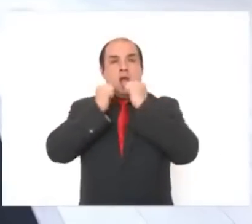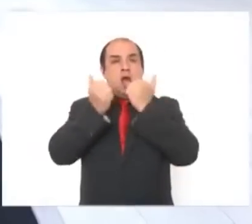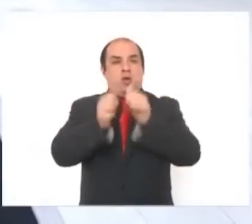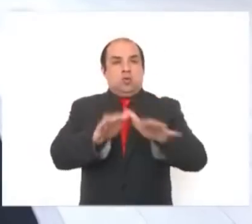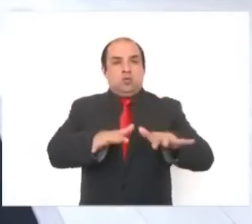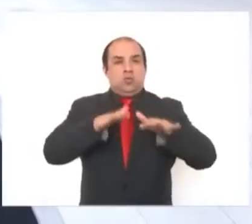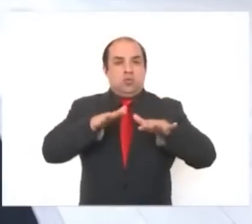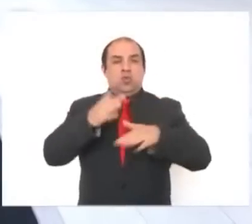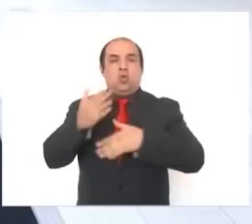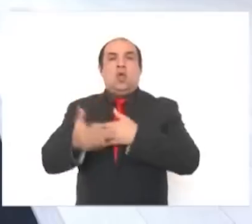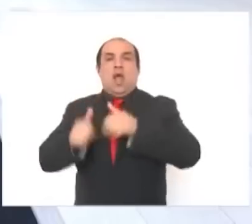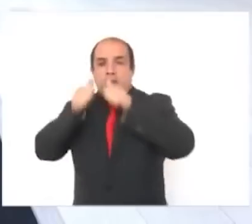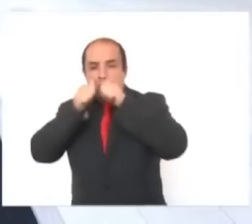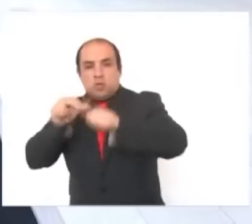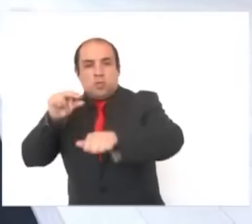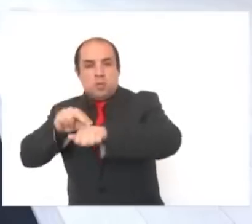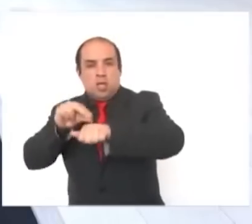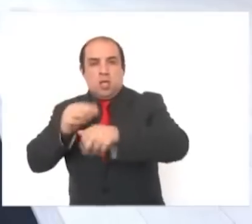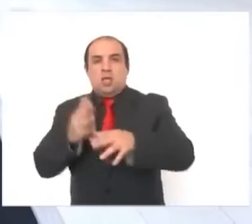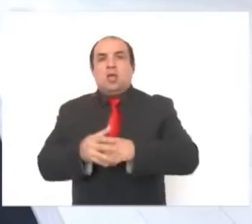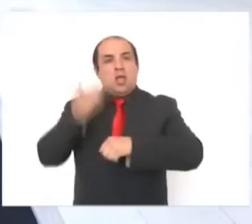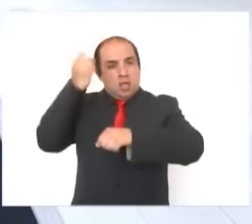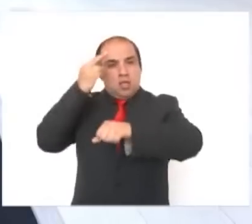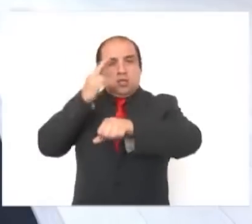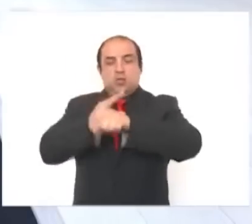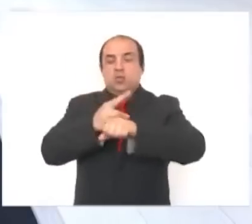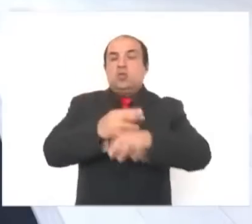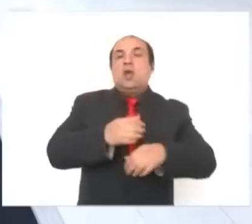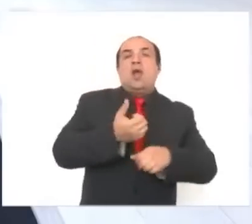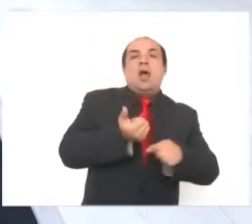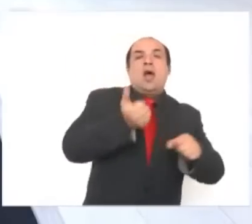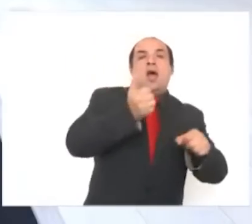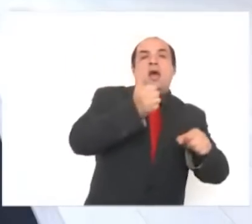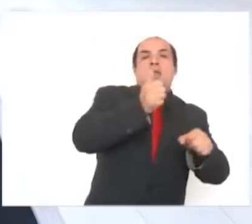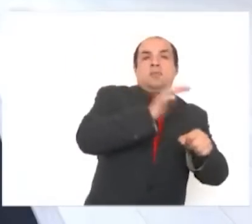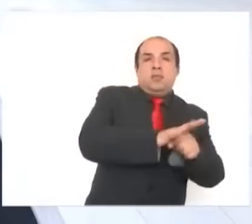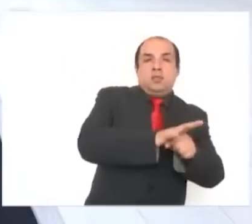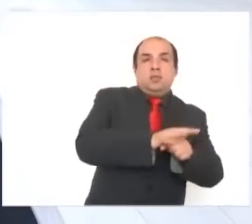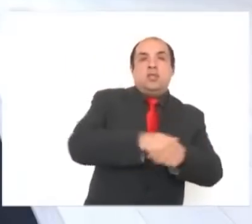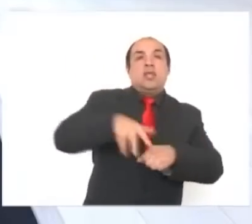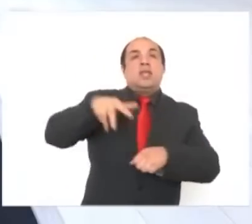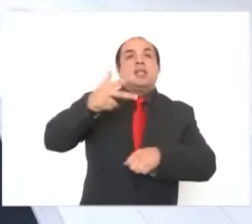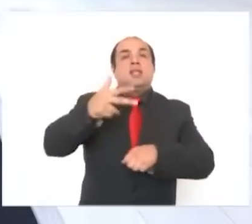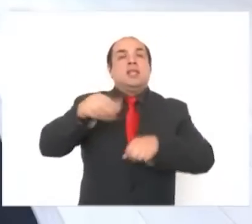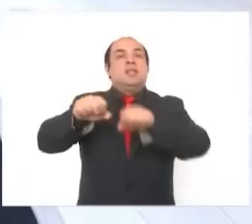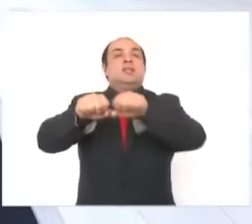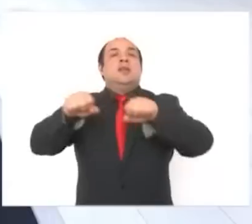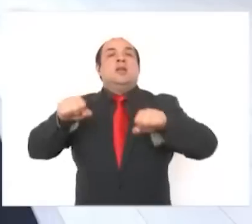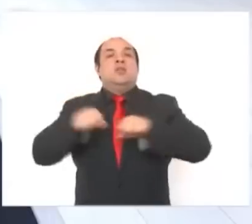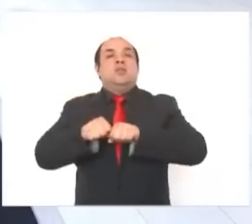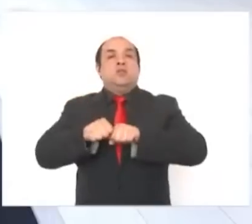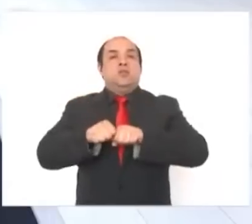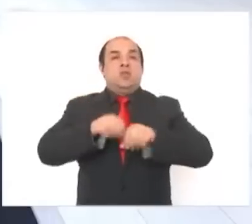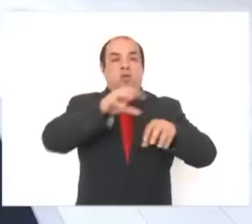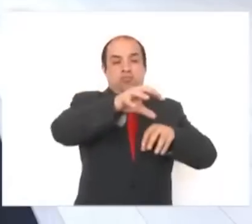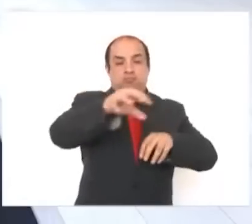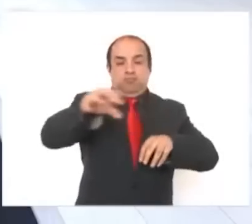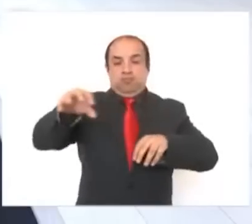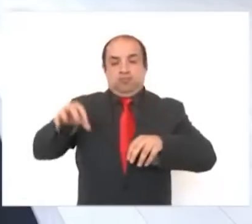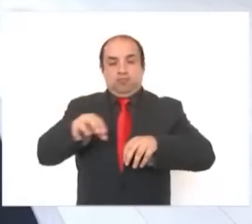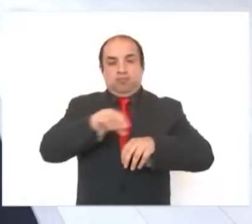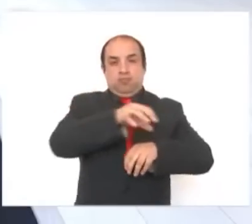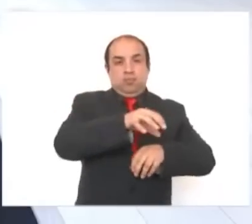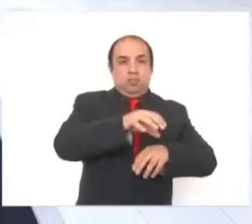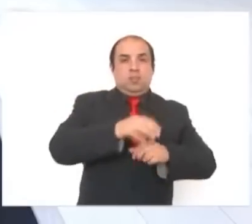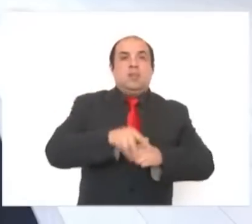servicio médico, la dirección, la administración y 13 aulas. Ya desde la planta baja se empiezan a ver las aulas que también permiten la accesibilidad